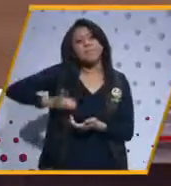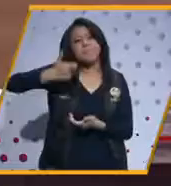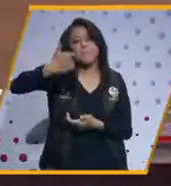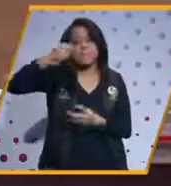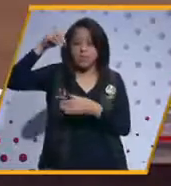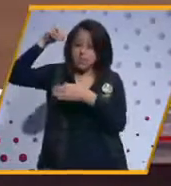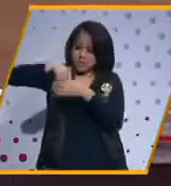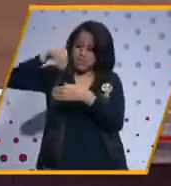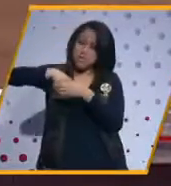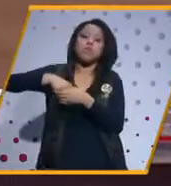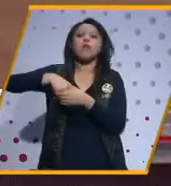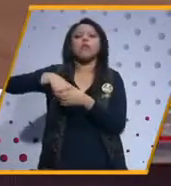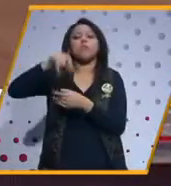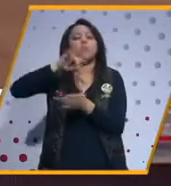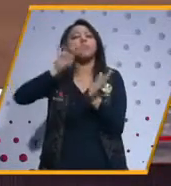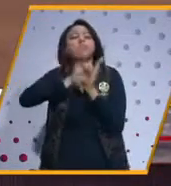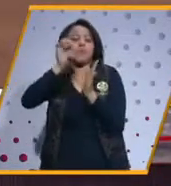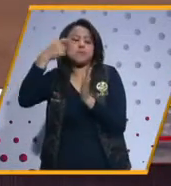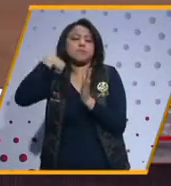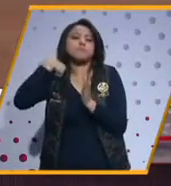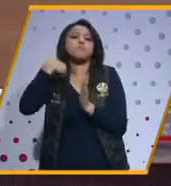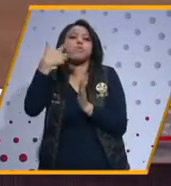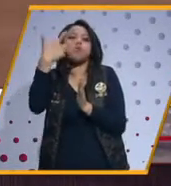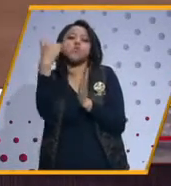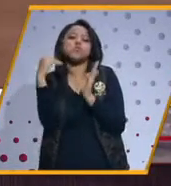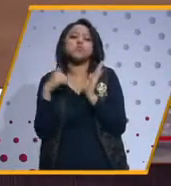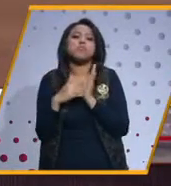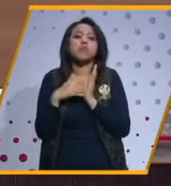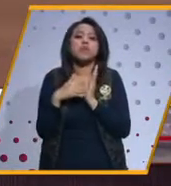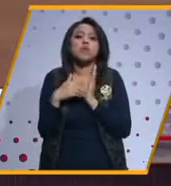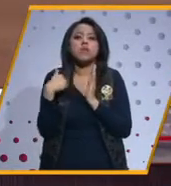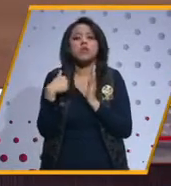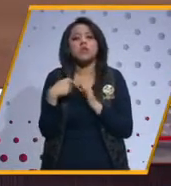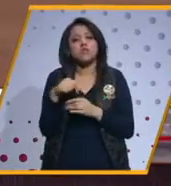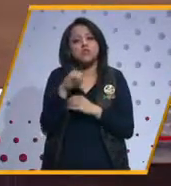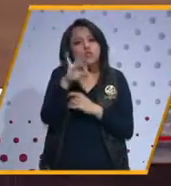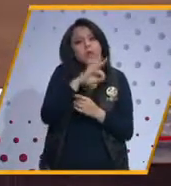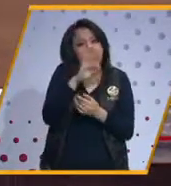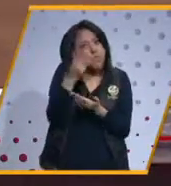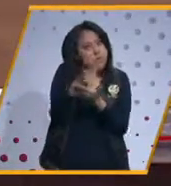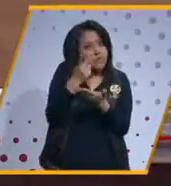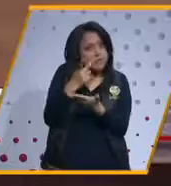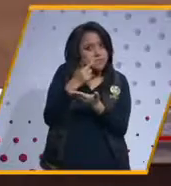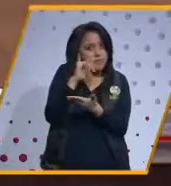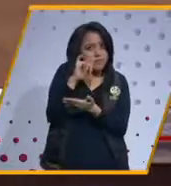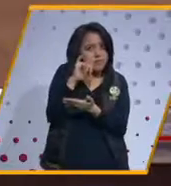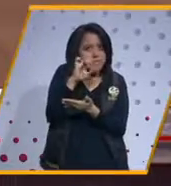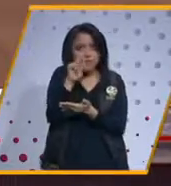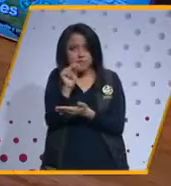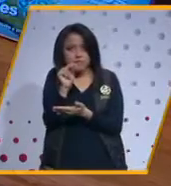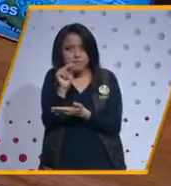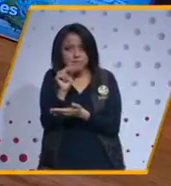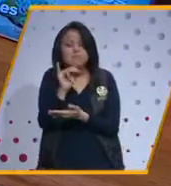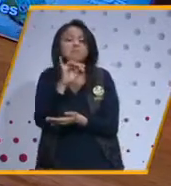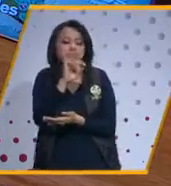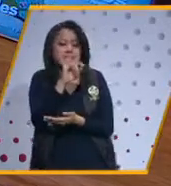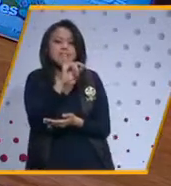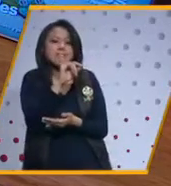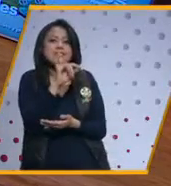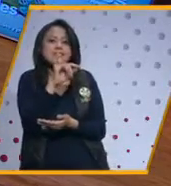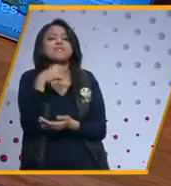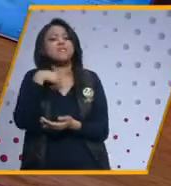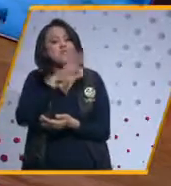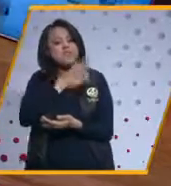a 8,000 pesos, pero me llega un atorón. Yo ya soy candidato a un préstamo, por ejemplo. Ya exacto, puedo pedir un préstamo porque me